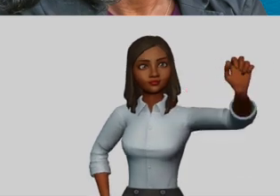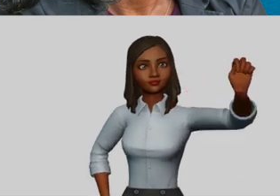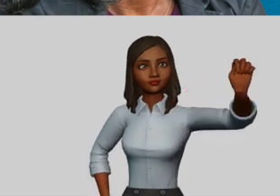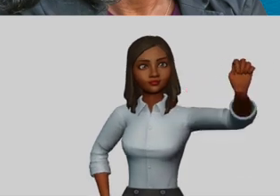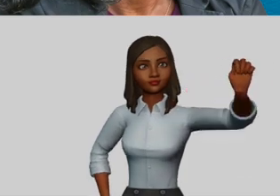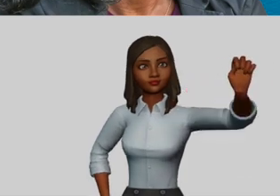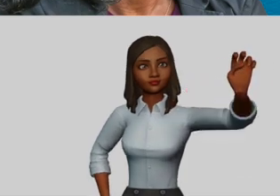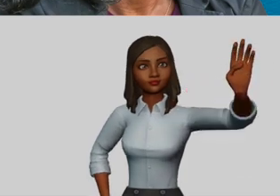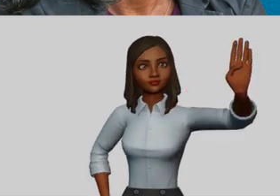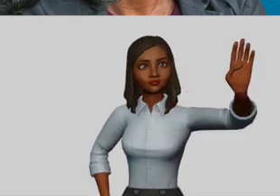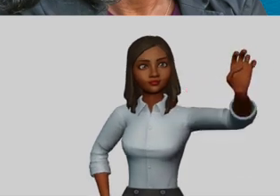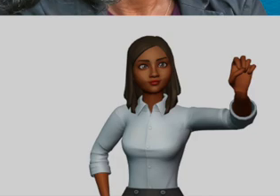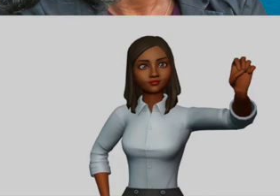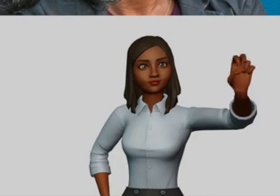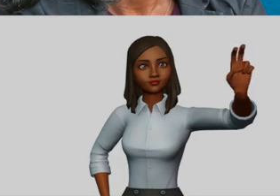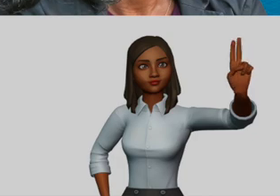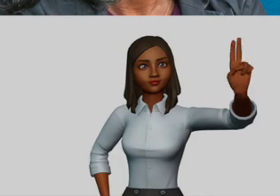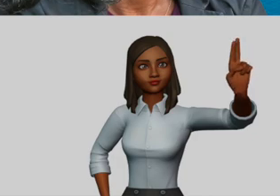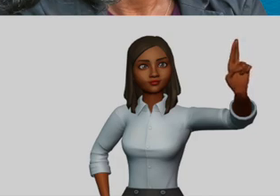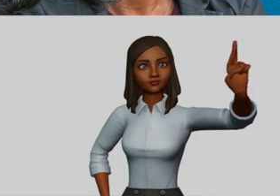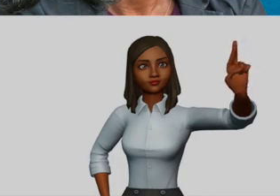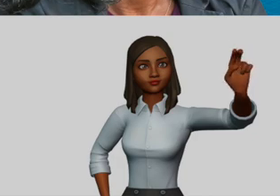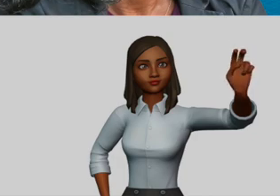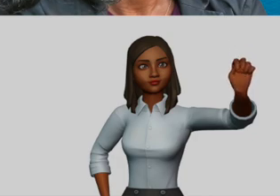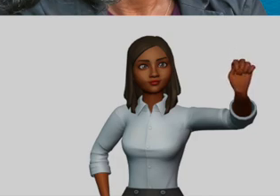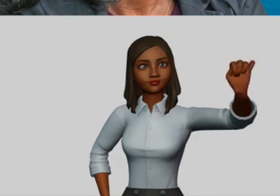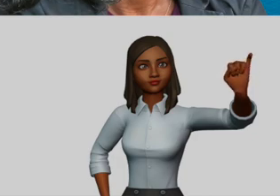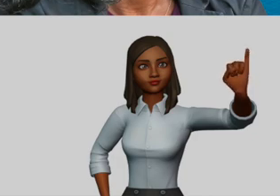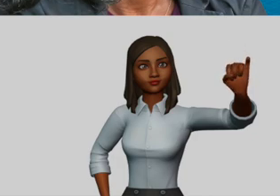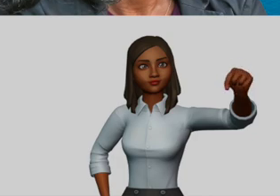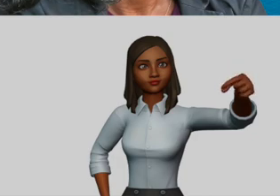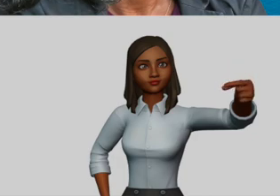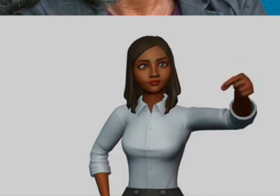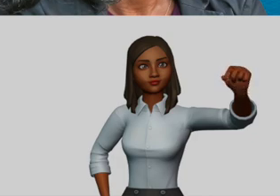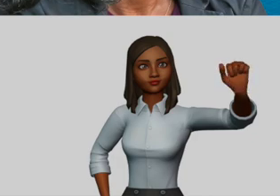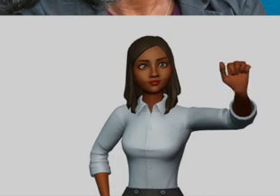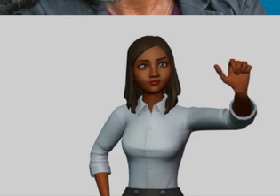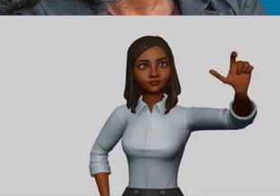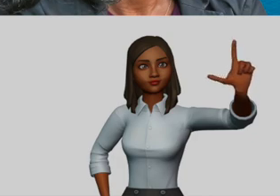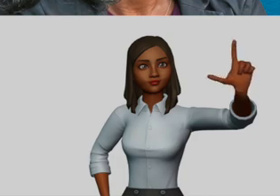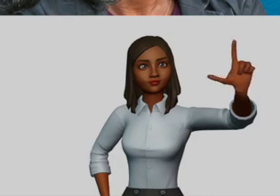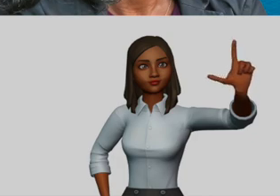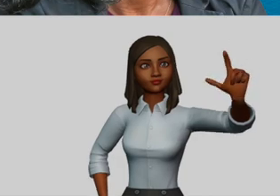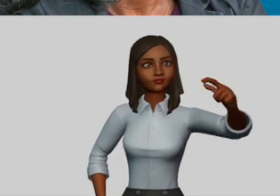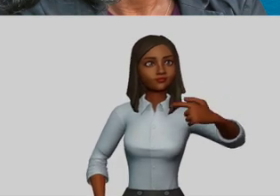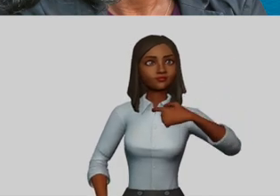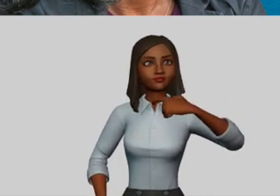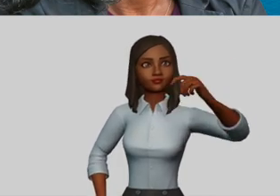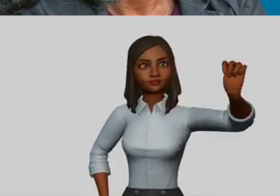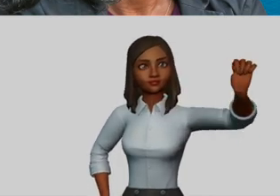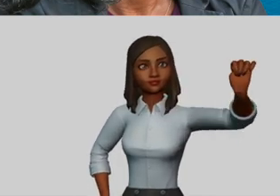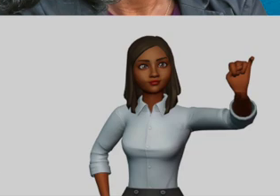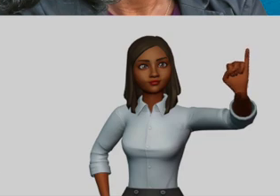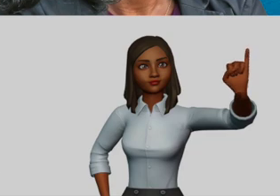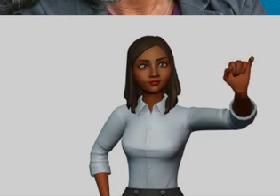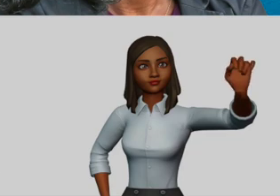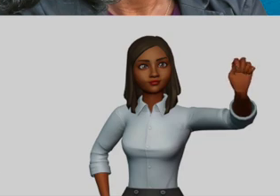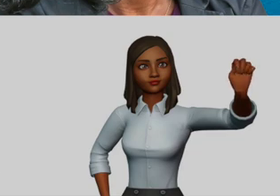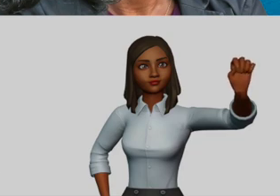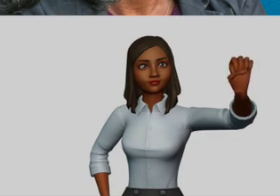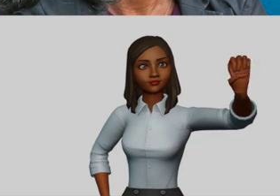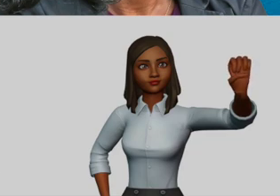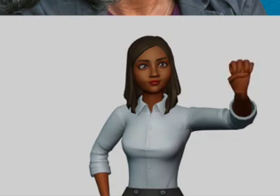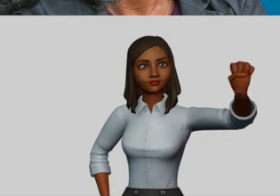Bueno, soy de San Francisco de Macorís, me crié en 056, como dice mi primo y mi padre,